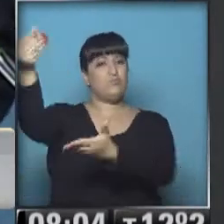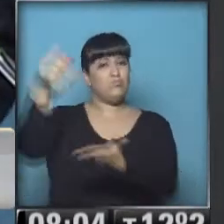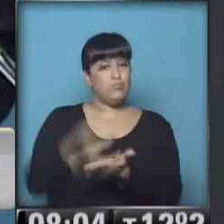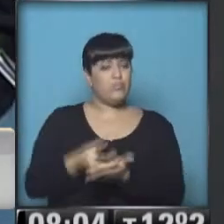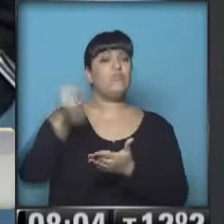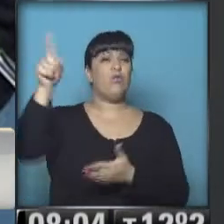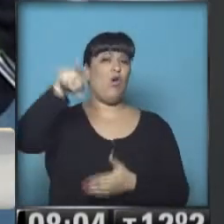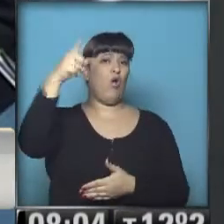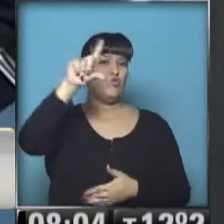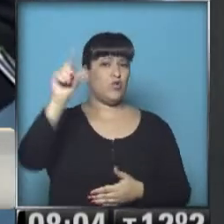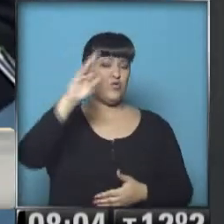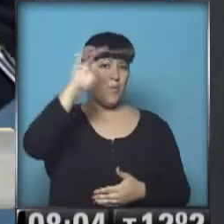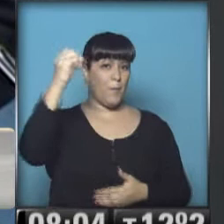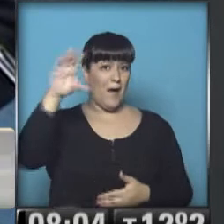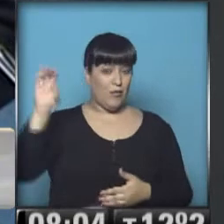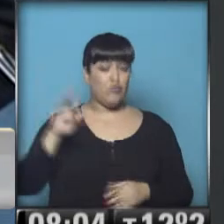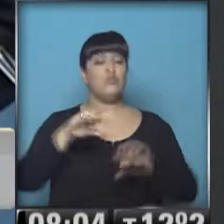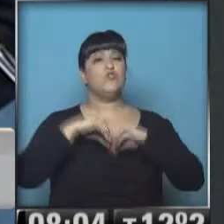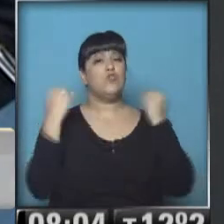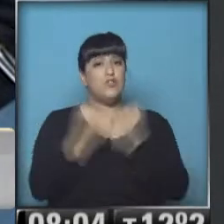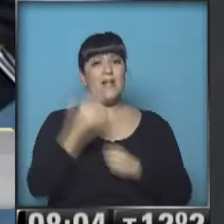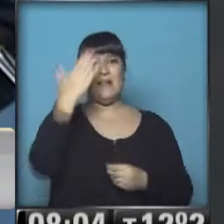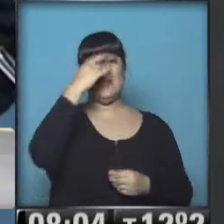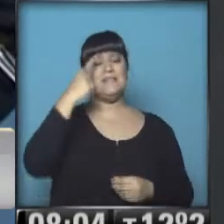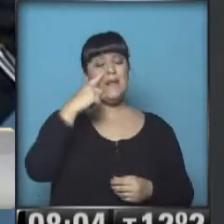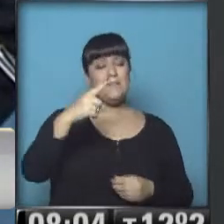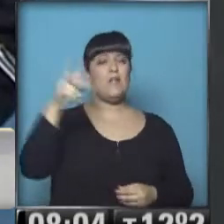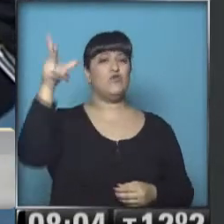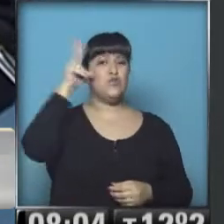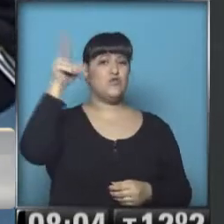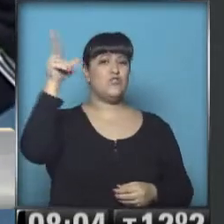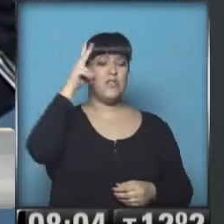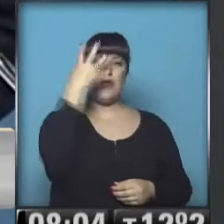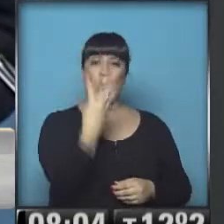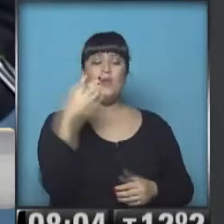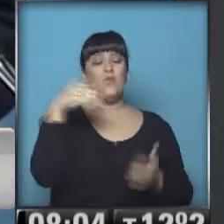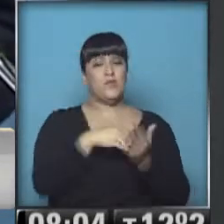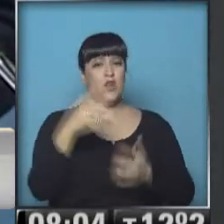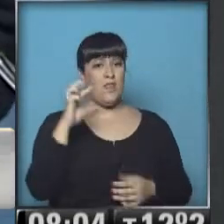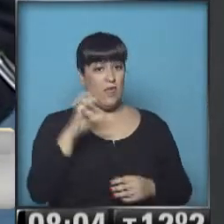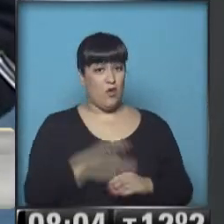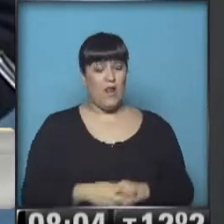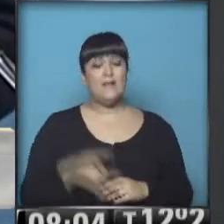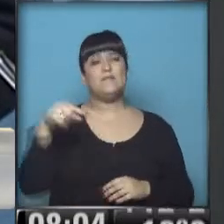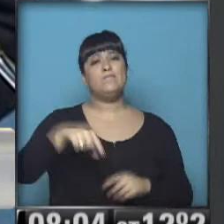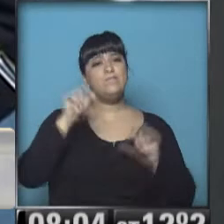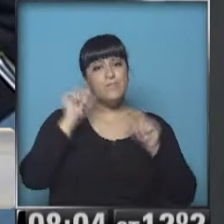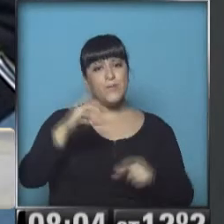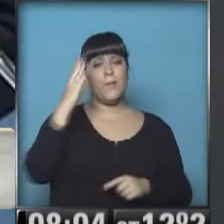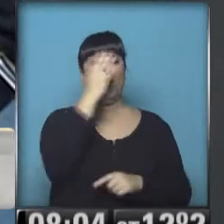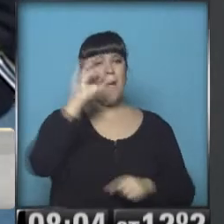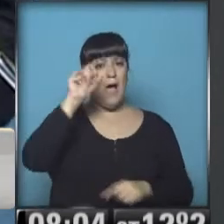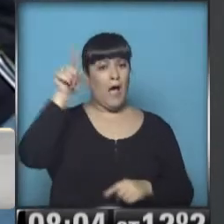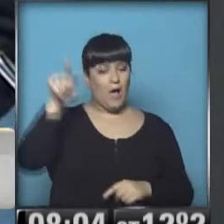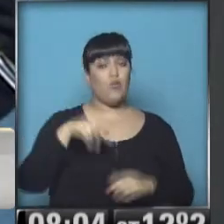de créditos por un monto estimado de 15 mil 884 millones de dólares en el caso del banco interamericano de